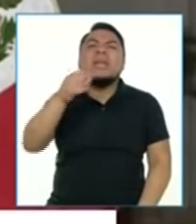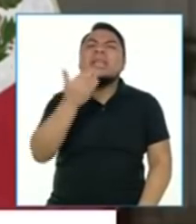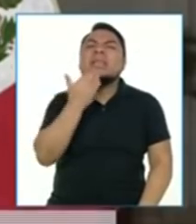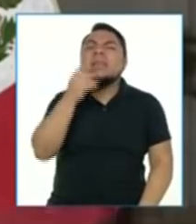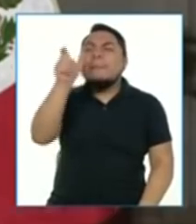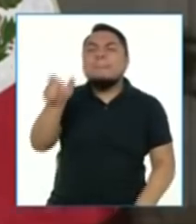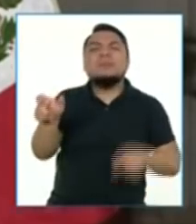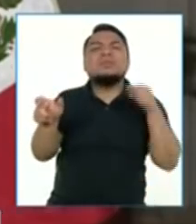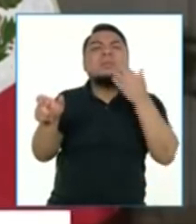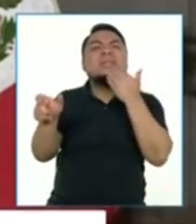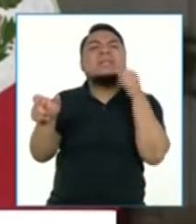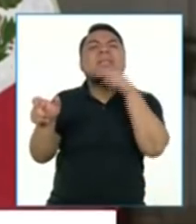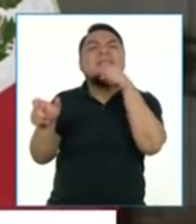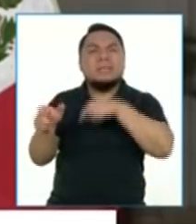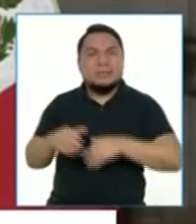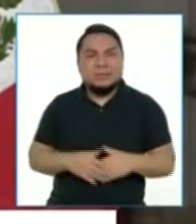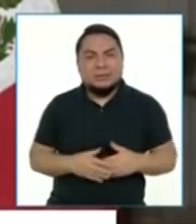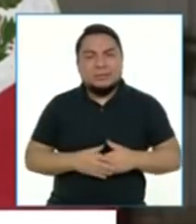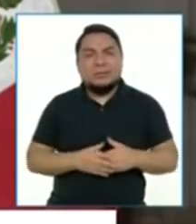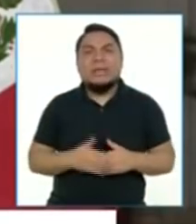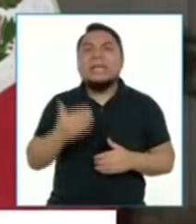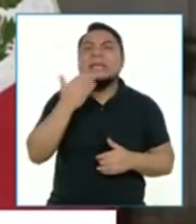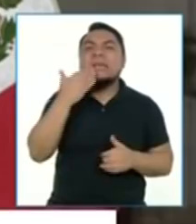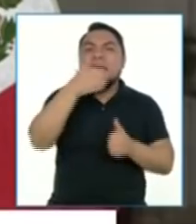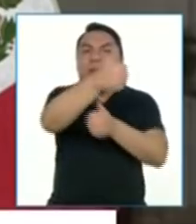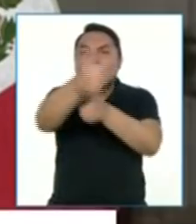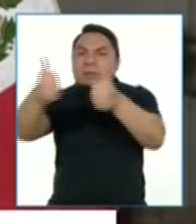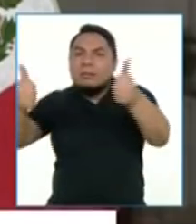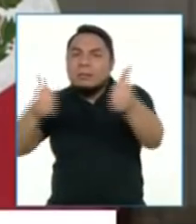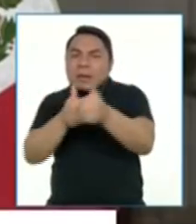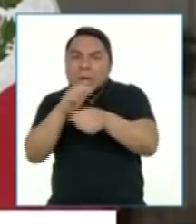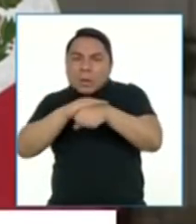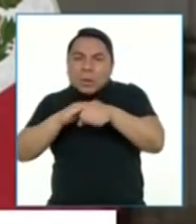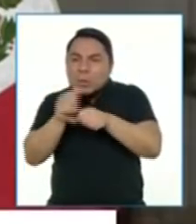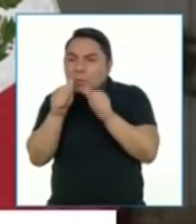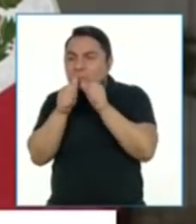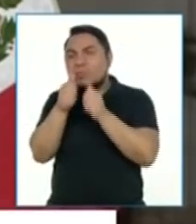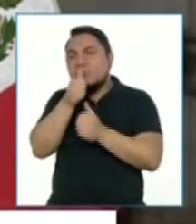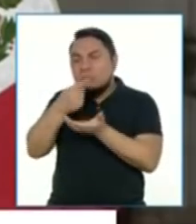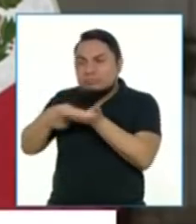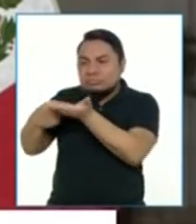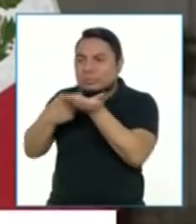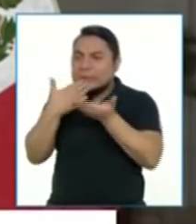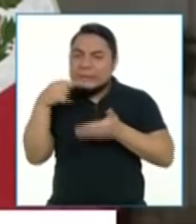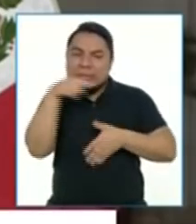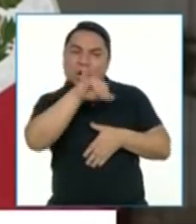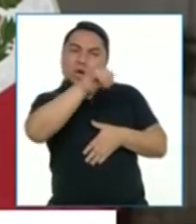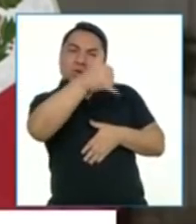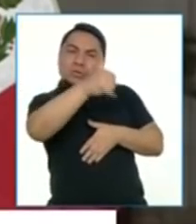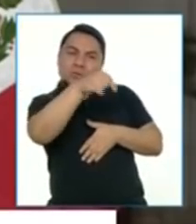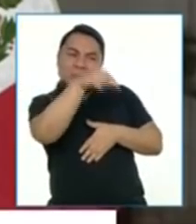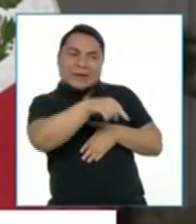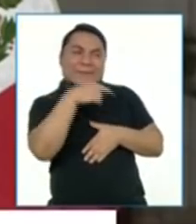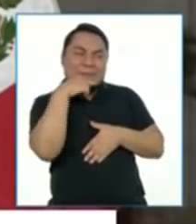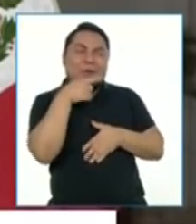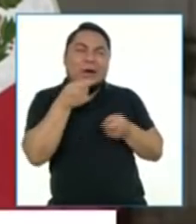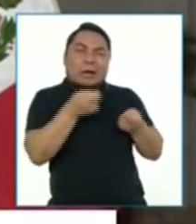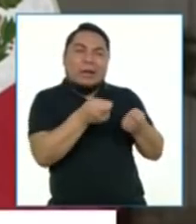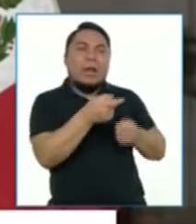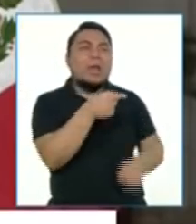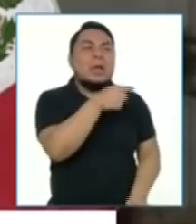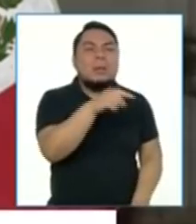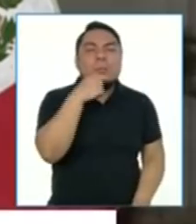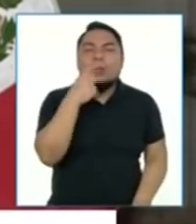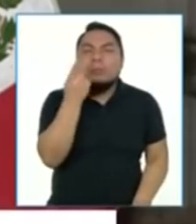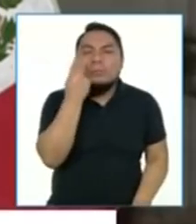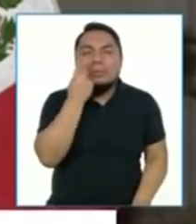claro con respecto a los a los cuestionamientos que hay en este momento porque coincidimos en él con con el presidente que hay